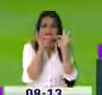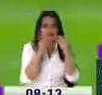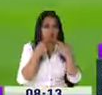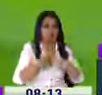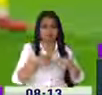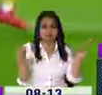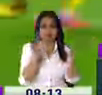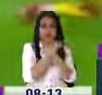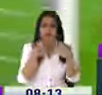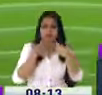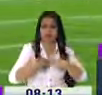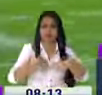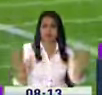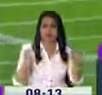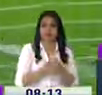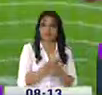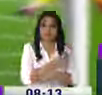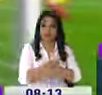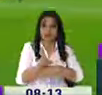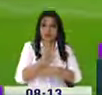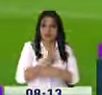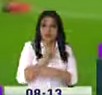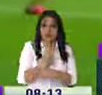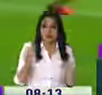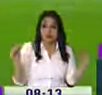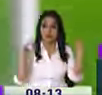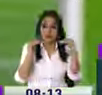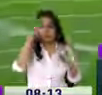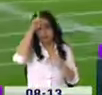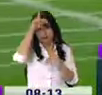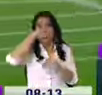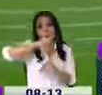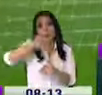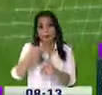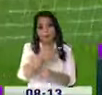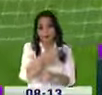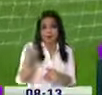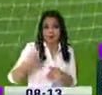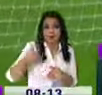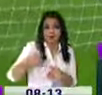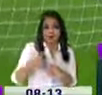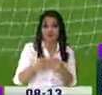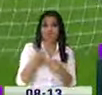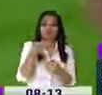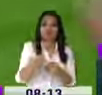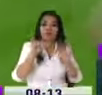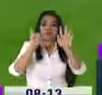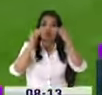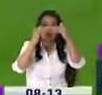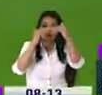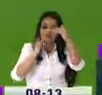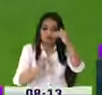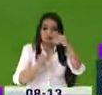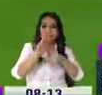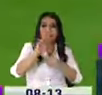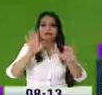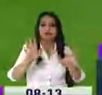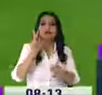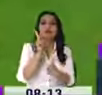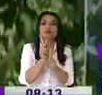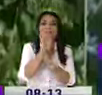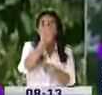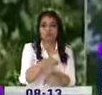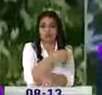Jorge Sampaoli se complicó al igualar a ceros con Perú el pasado jueves en Buenos Aires y descender al sexto puesto quedando con 25 puntos en la tabla.